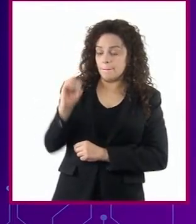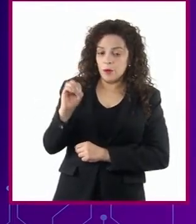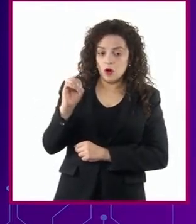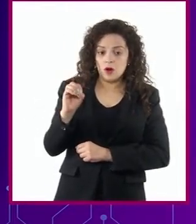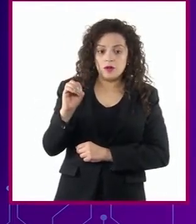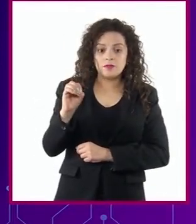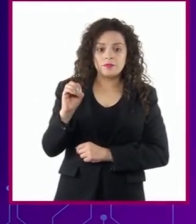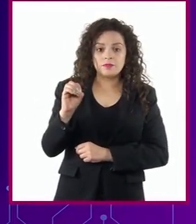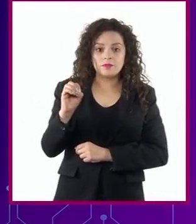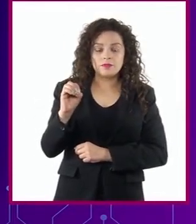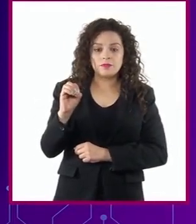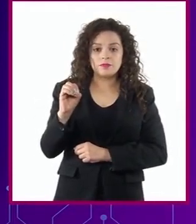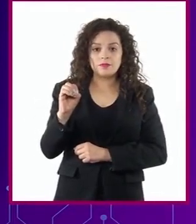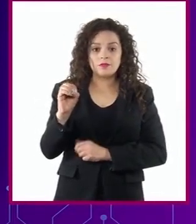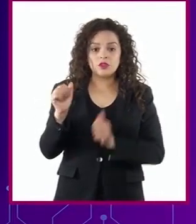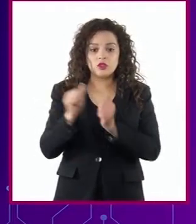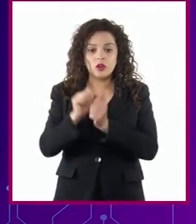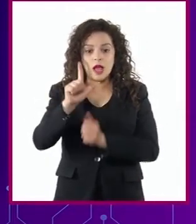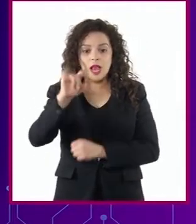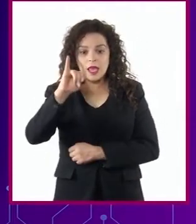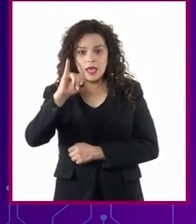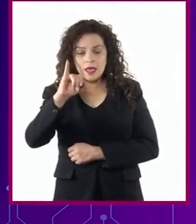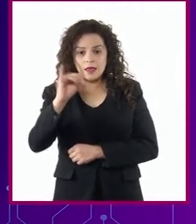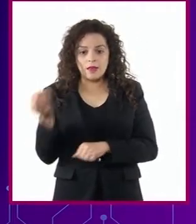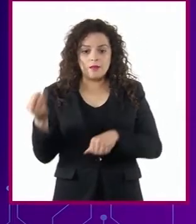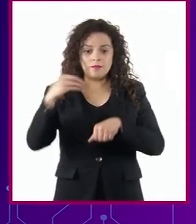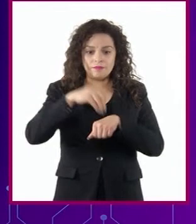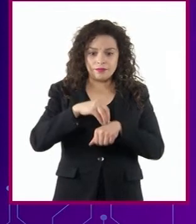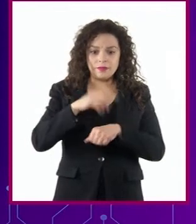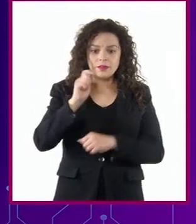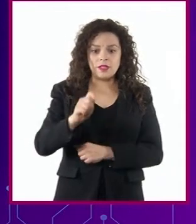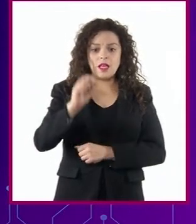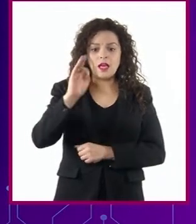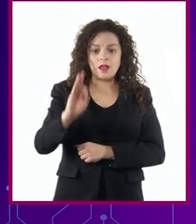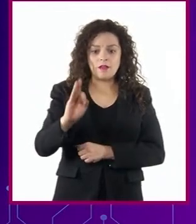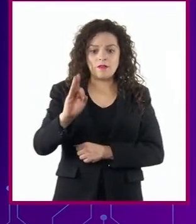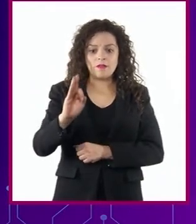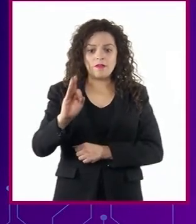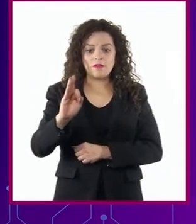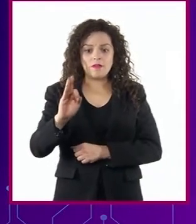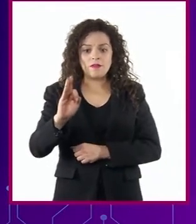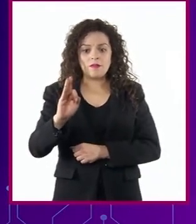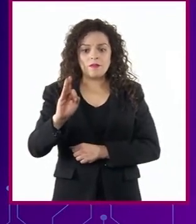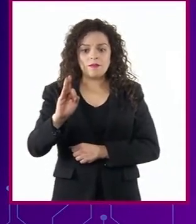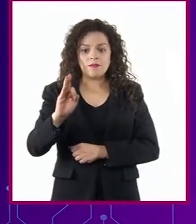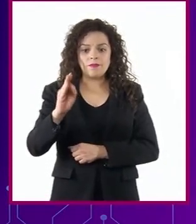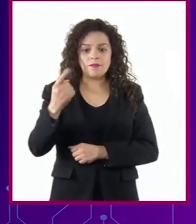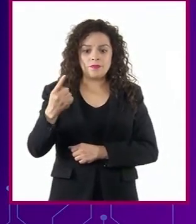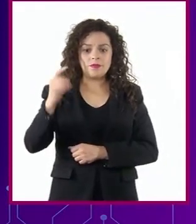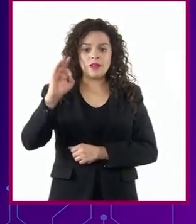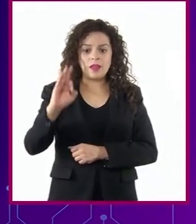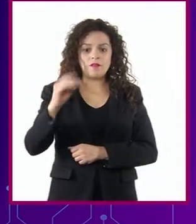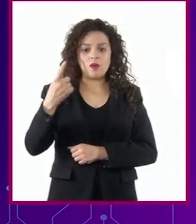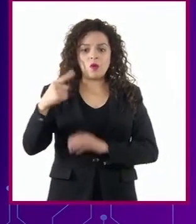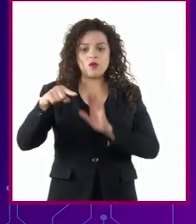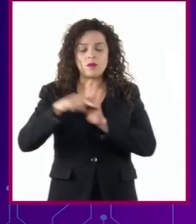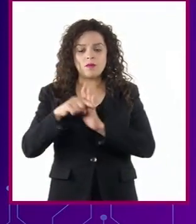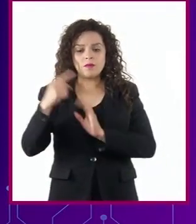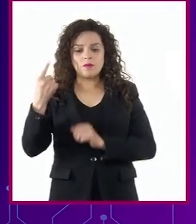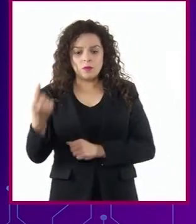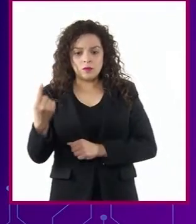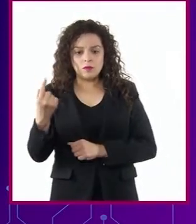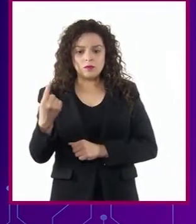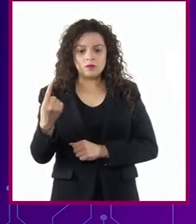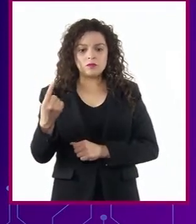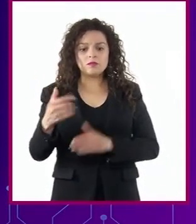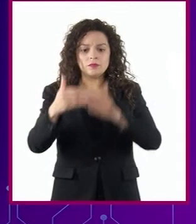límite inferior del intervalo modal más frecuencia absoluta del intervalo donde se encuentra la moda, menos la frecuencia absoluta